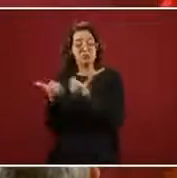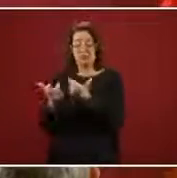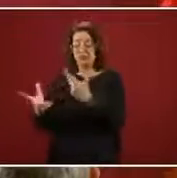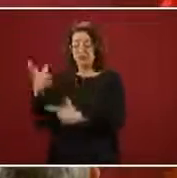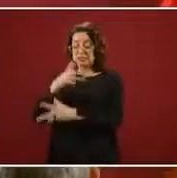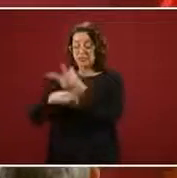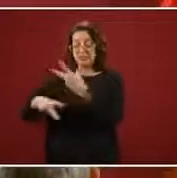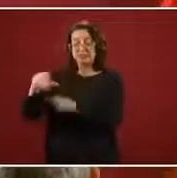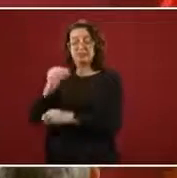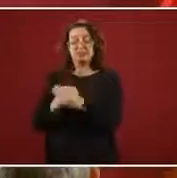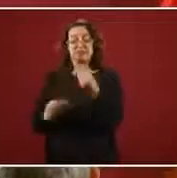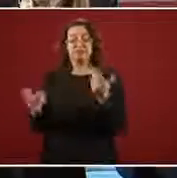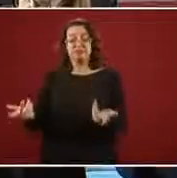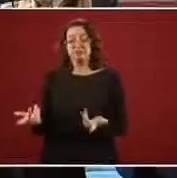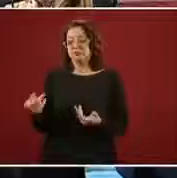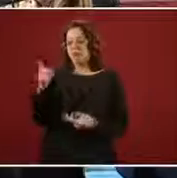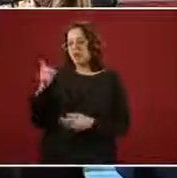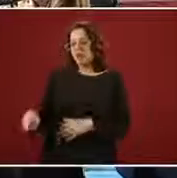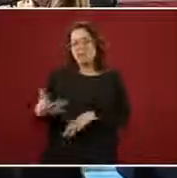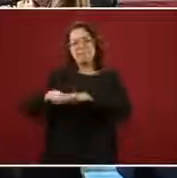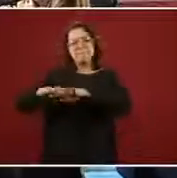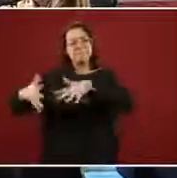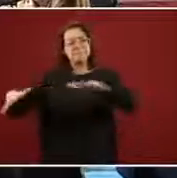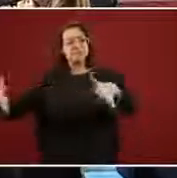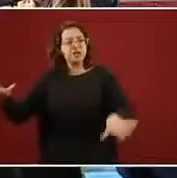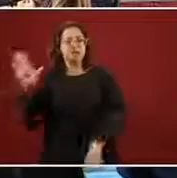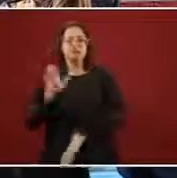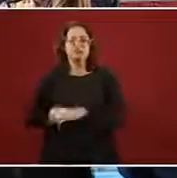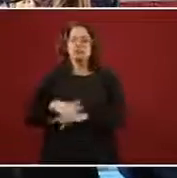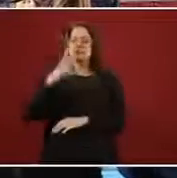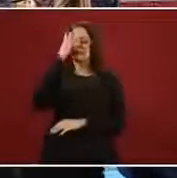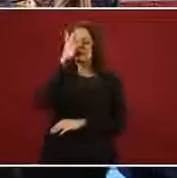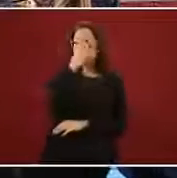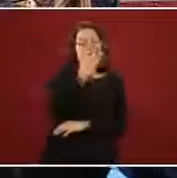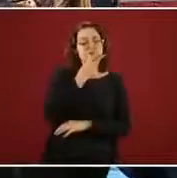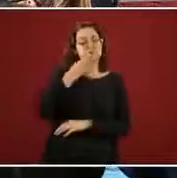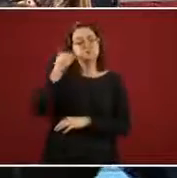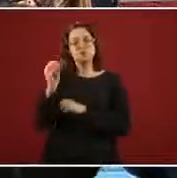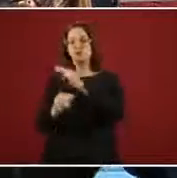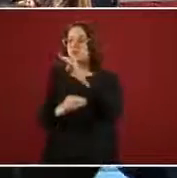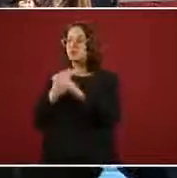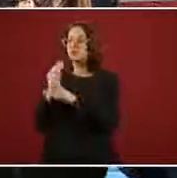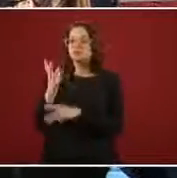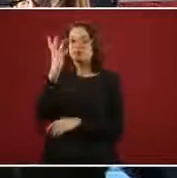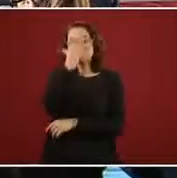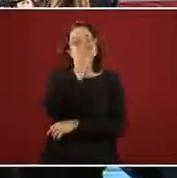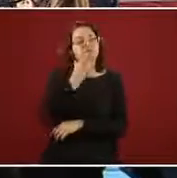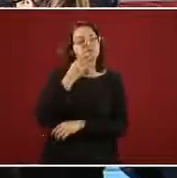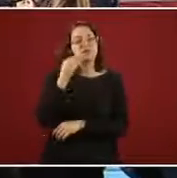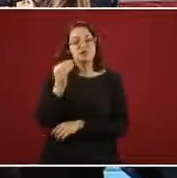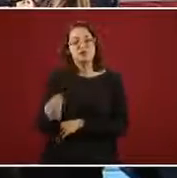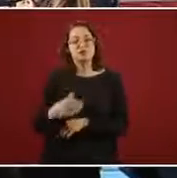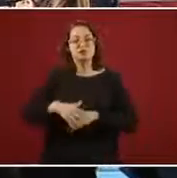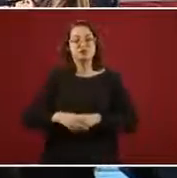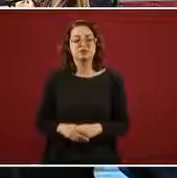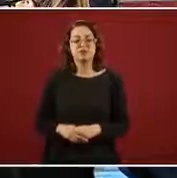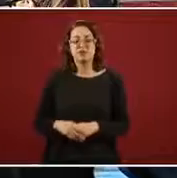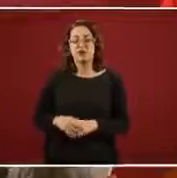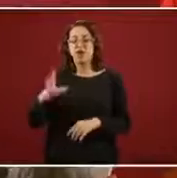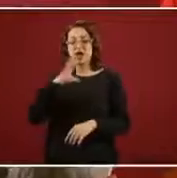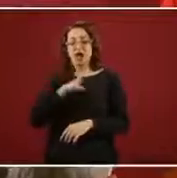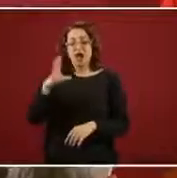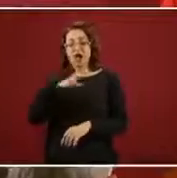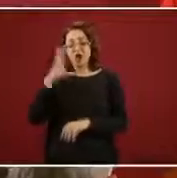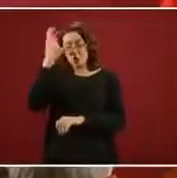están las costas más bellas del mundo, aquí está el patrimonio